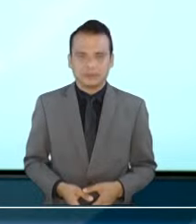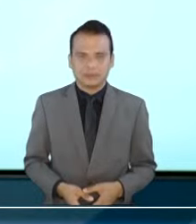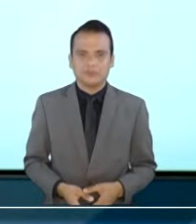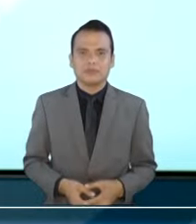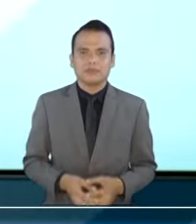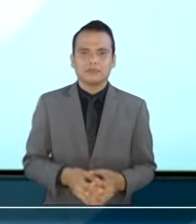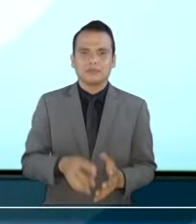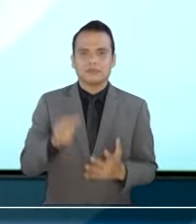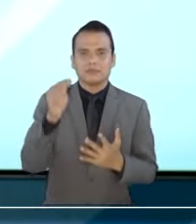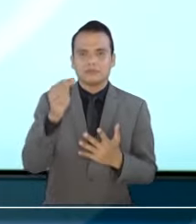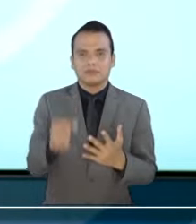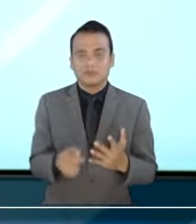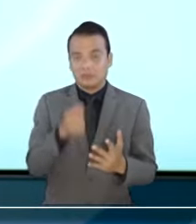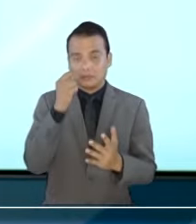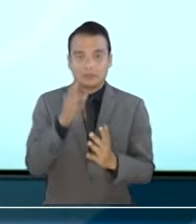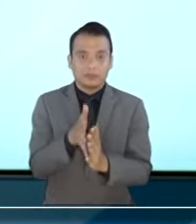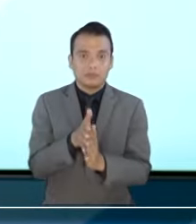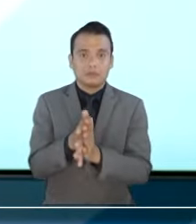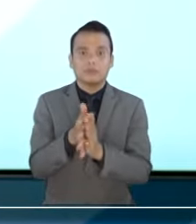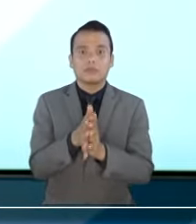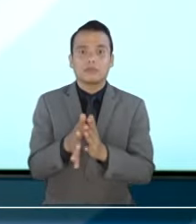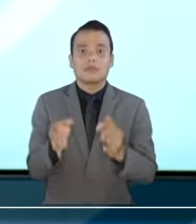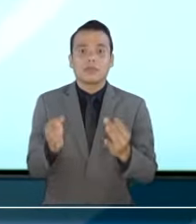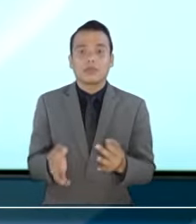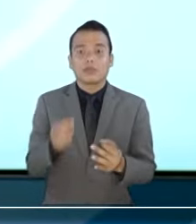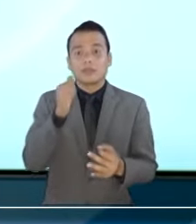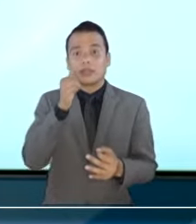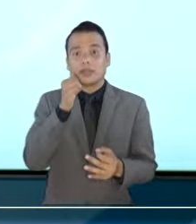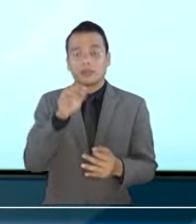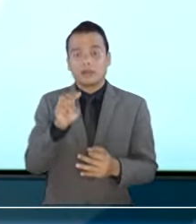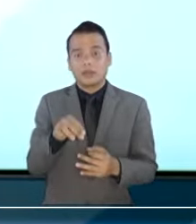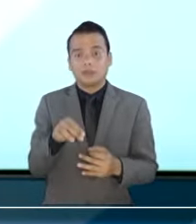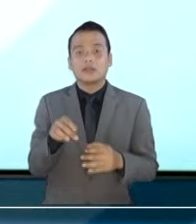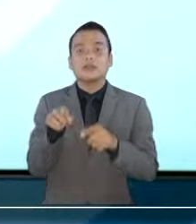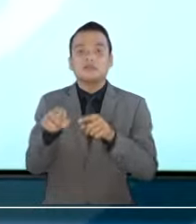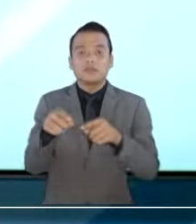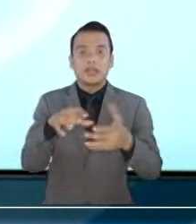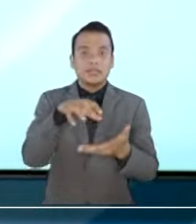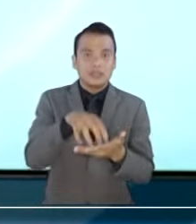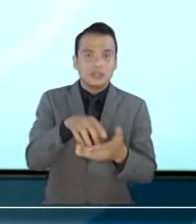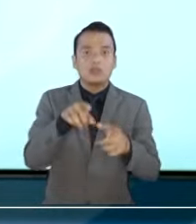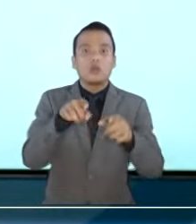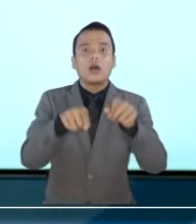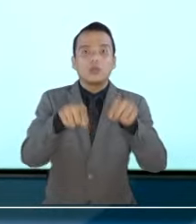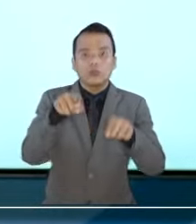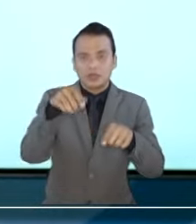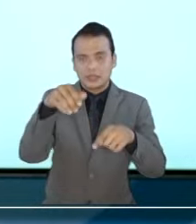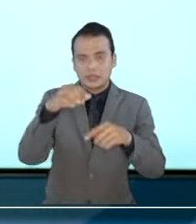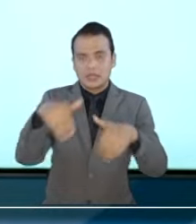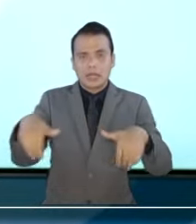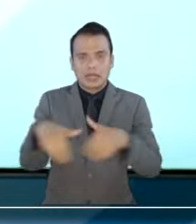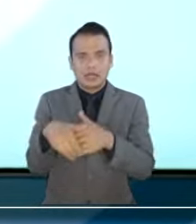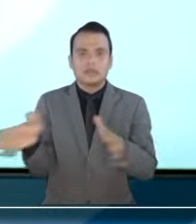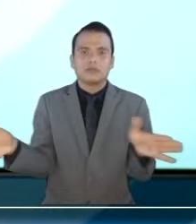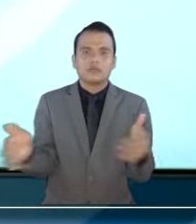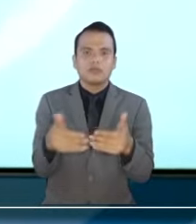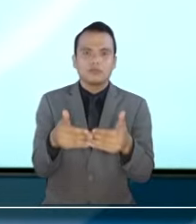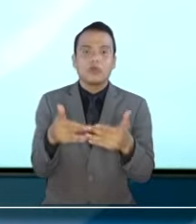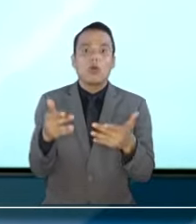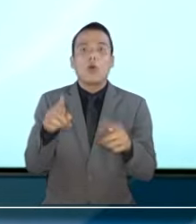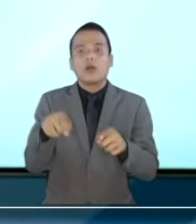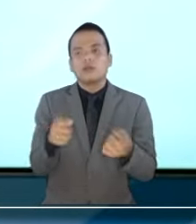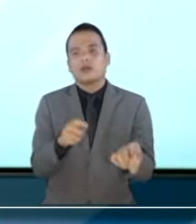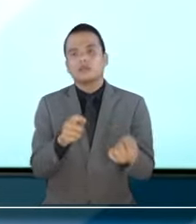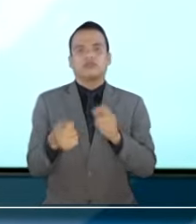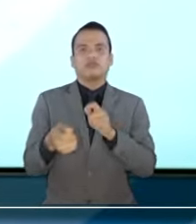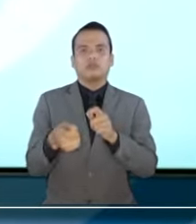iniciamos con las noticias a partir de mañana varias calles del centro y norte de Cali estarán cerrados o con paso restringido eso por obras en el